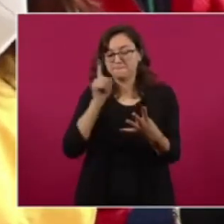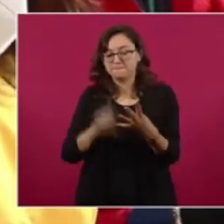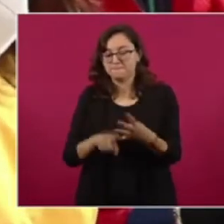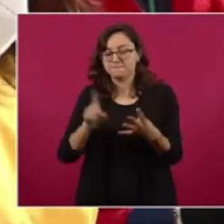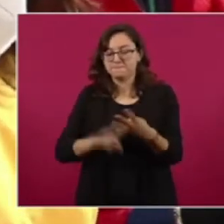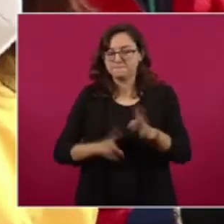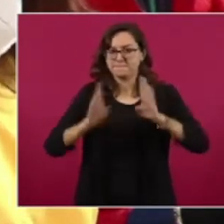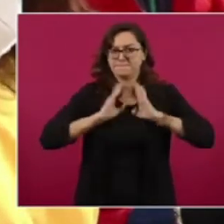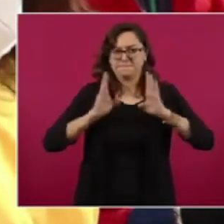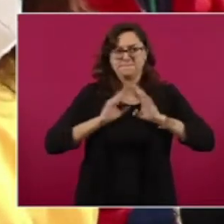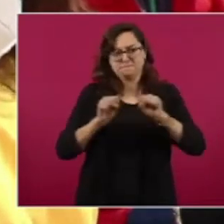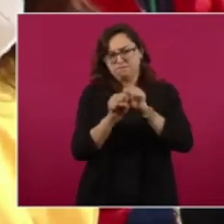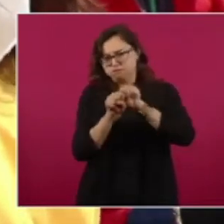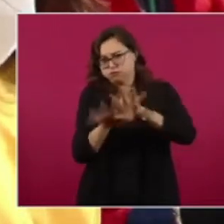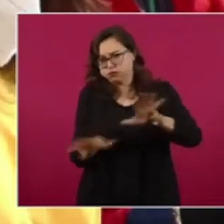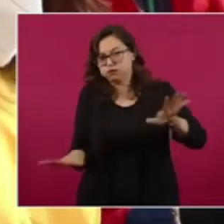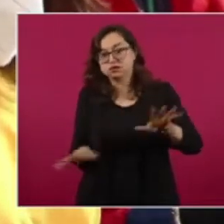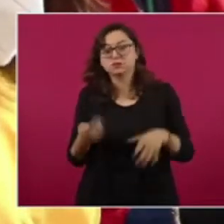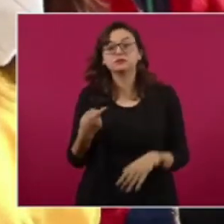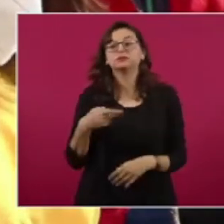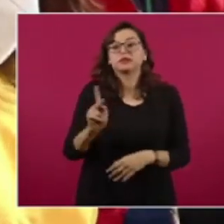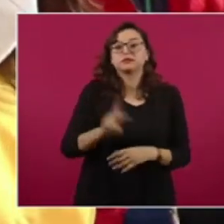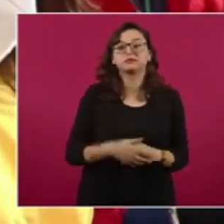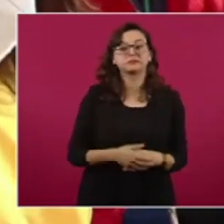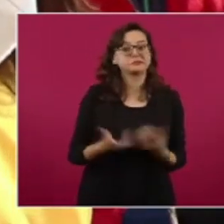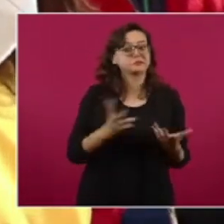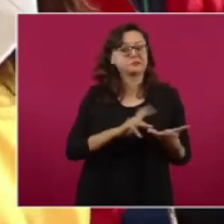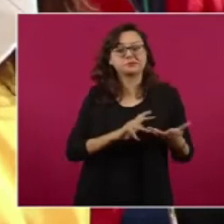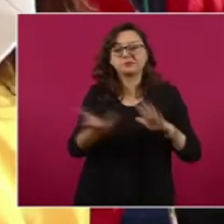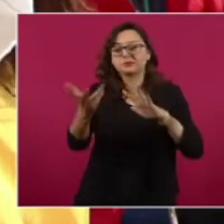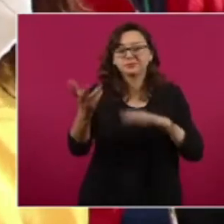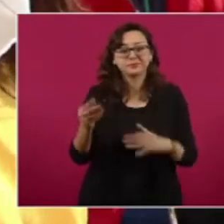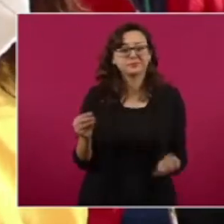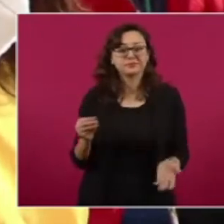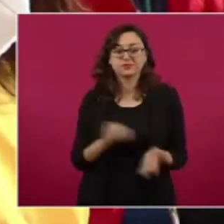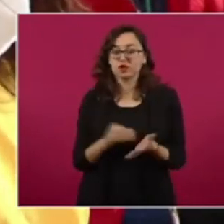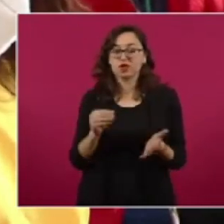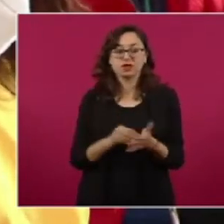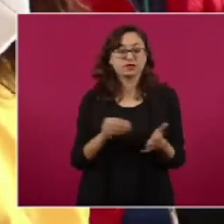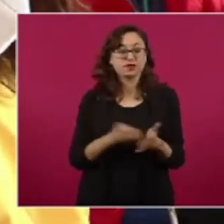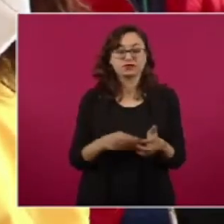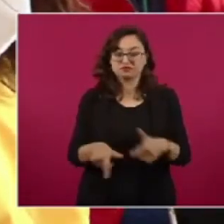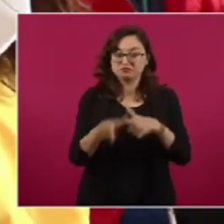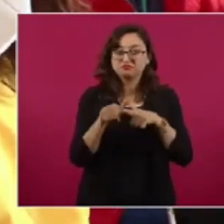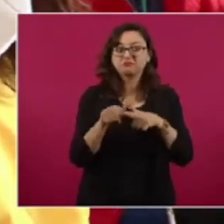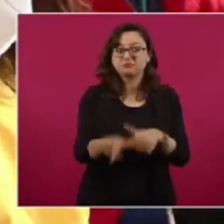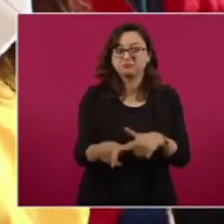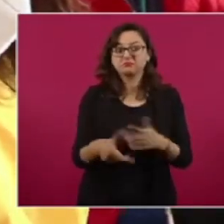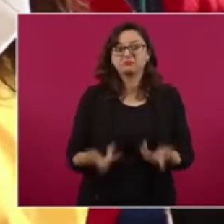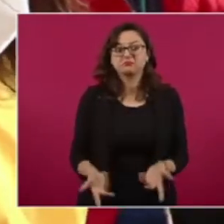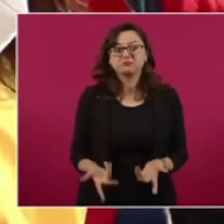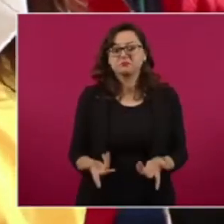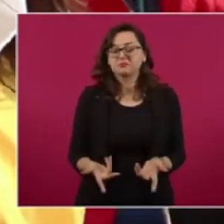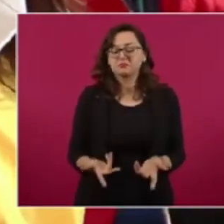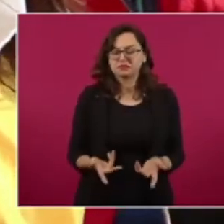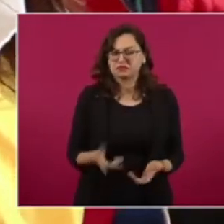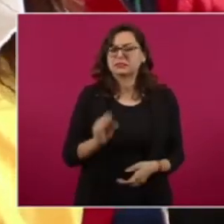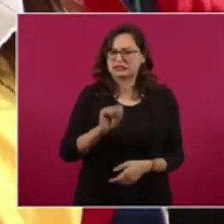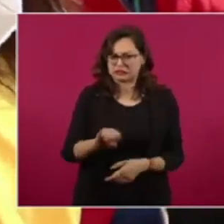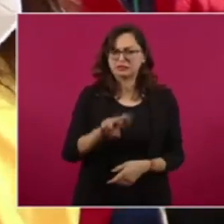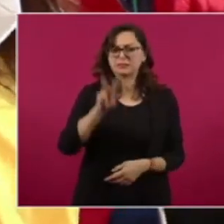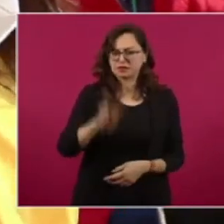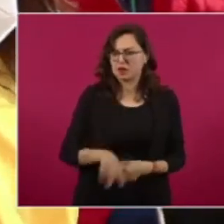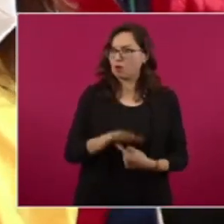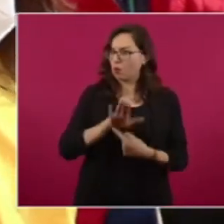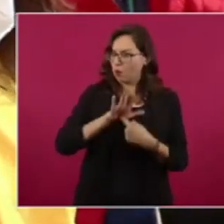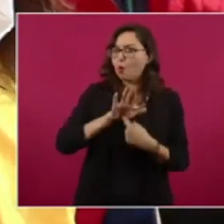violencia. Puede haber un debate sobre la interpretación de las cifras y el comparativo de las cifras, pero los delitos de alto impacto están presentes